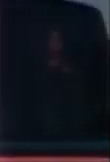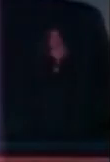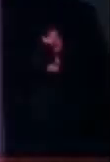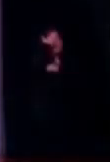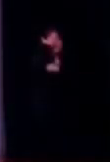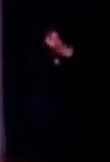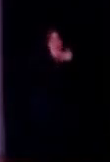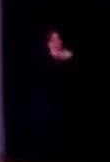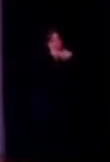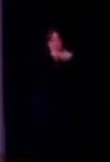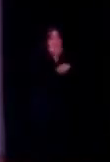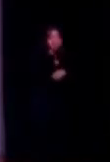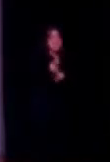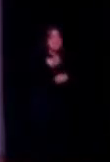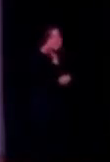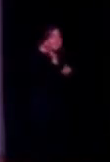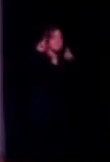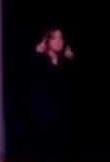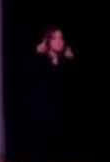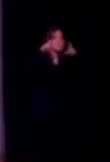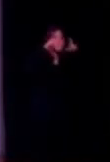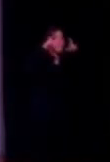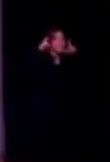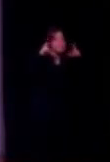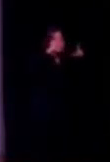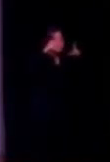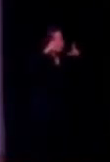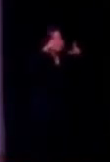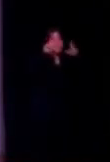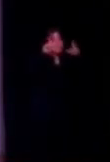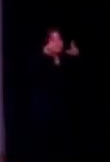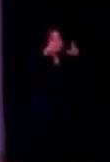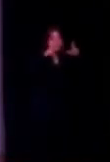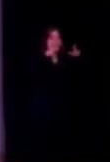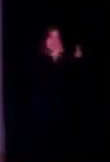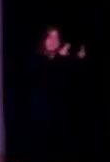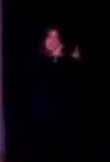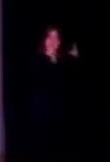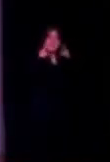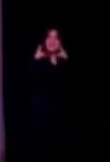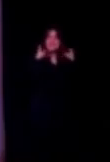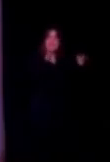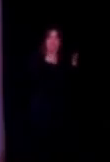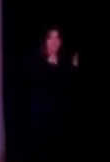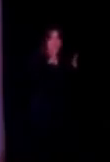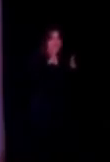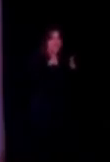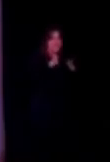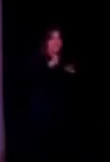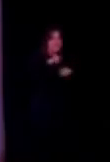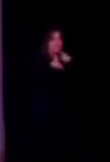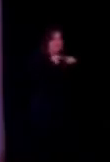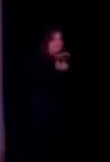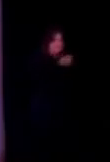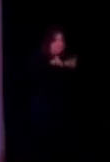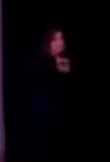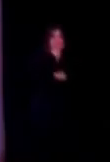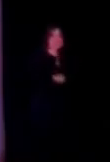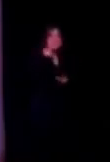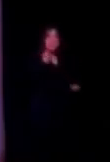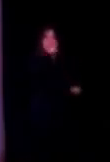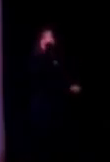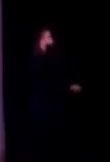Le enseña una televisión con escenas un poco procaces y le dice, hijo, cultura. Le enseña un espejo delante del